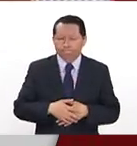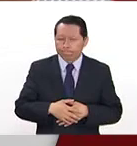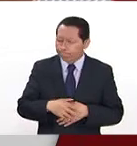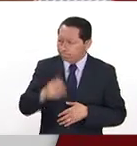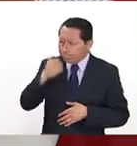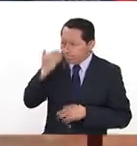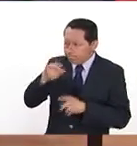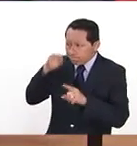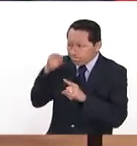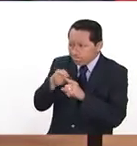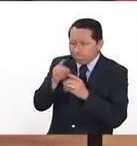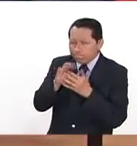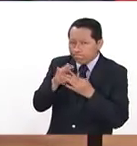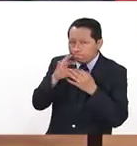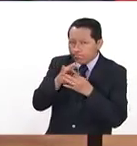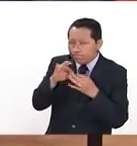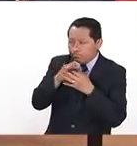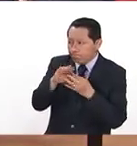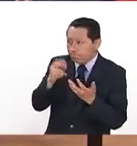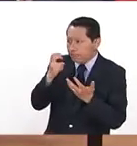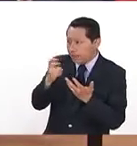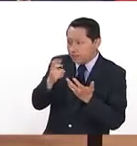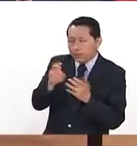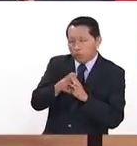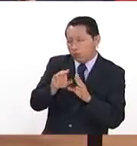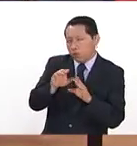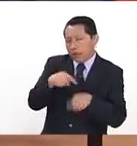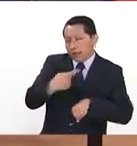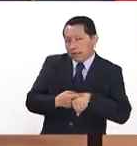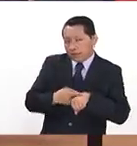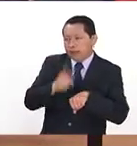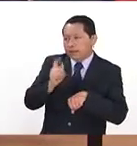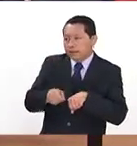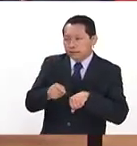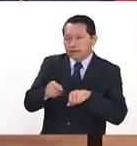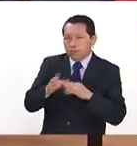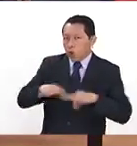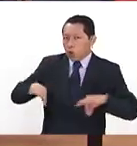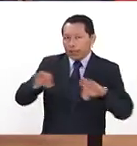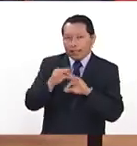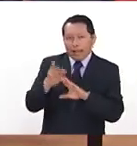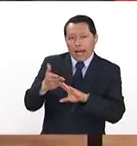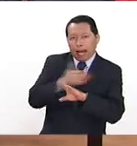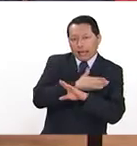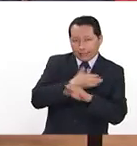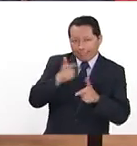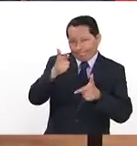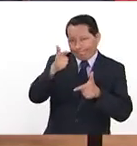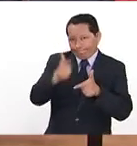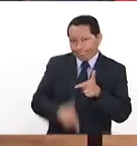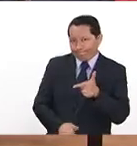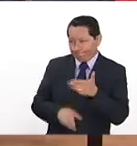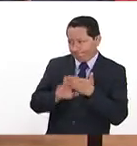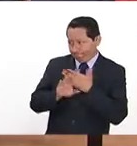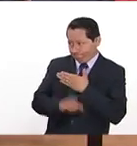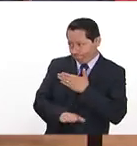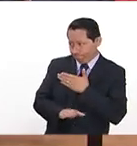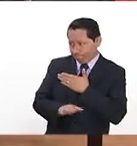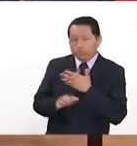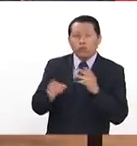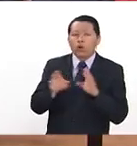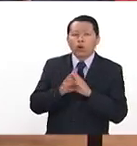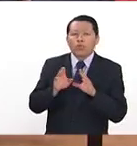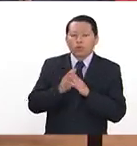punto central de esta enfermedad como de otras enfermedades, la prevención. ¿Cuáles son estas señales que nos deben de alertar a